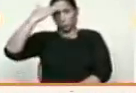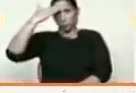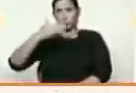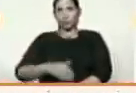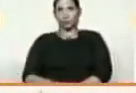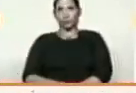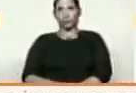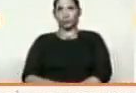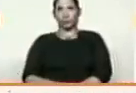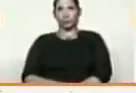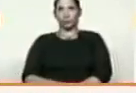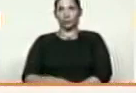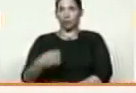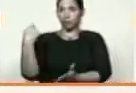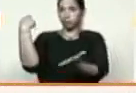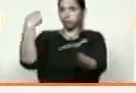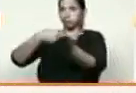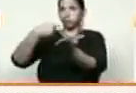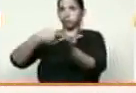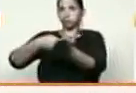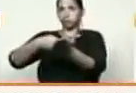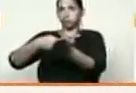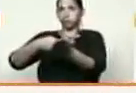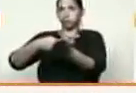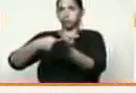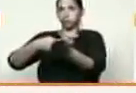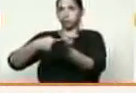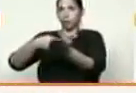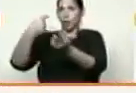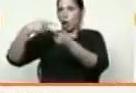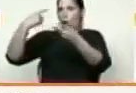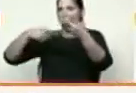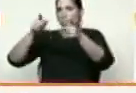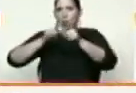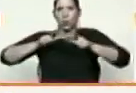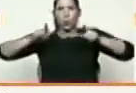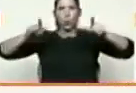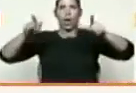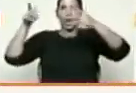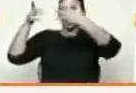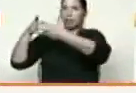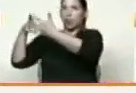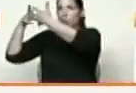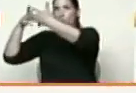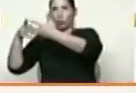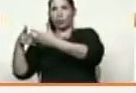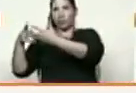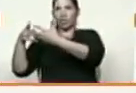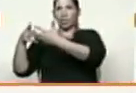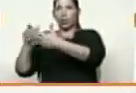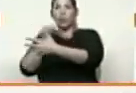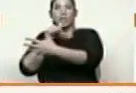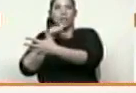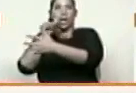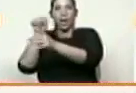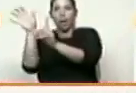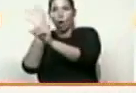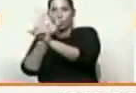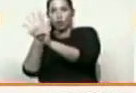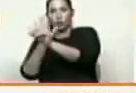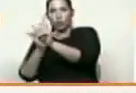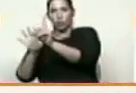el financiamiento desde Miami y desde otros lugares de quienes han estado a la sombra de la